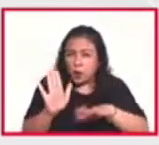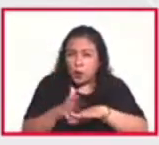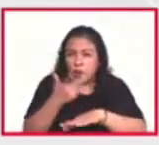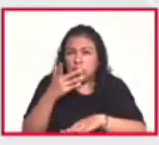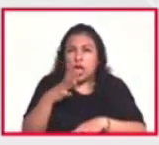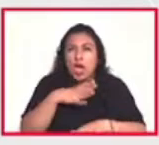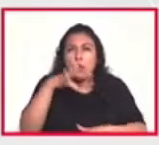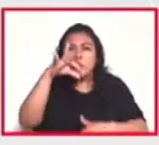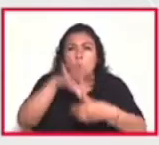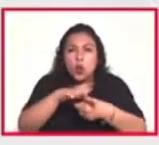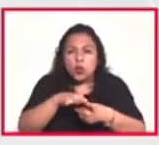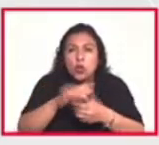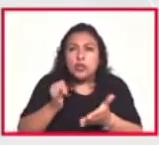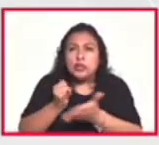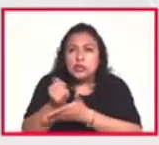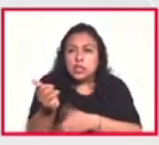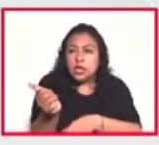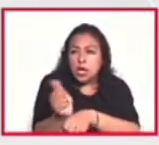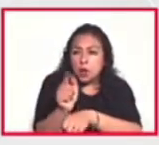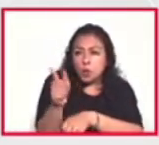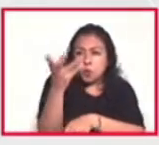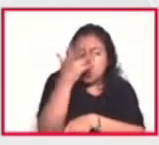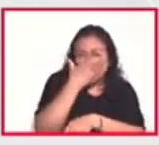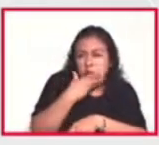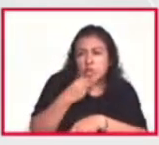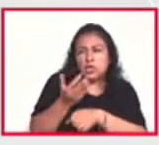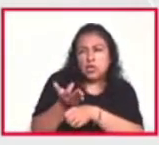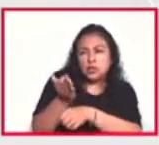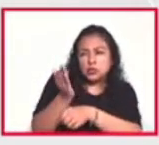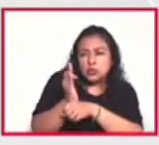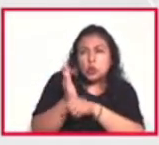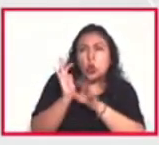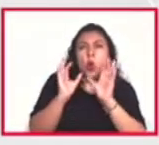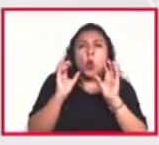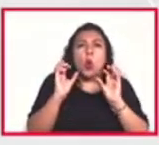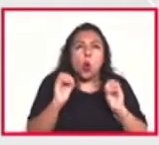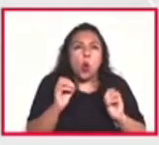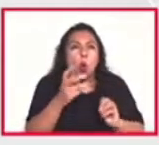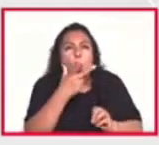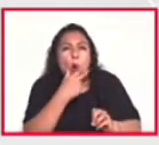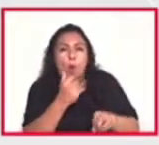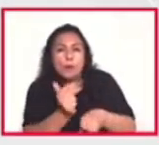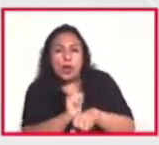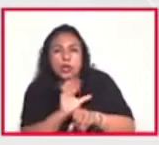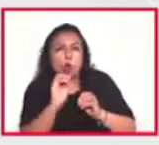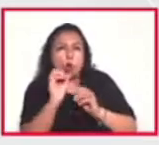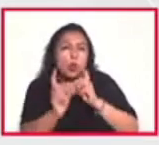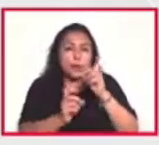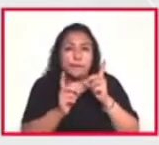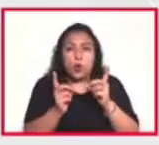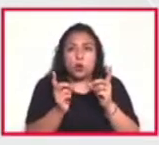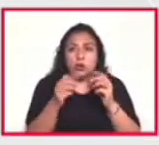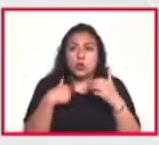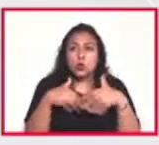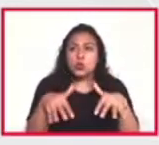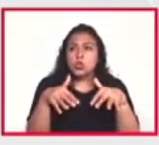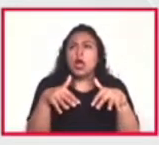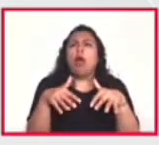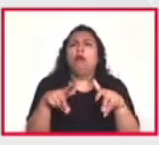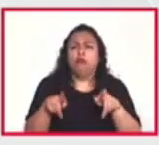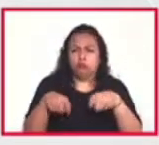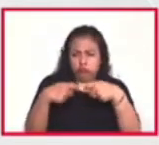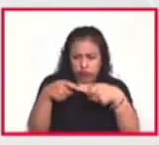votante a decidir que la actriz que le parece hermosa o simpática, o que el actor o el deportista que admira, merecen llevar en sus